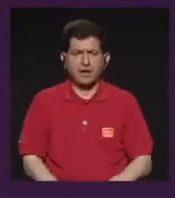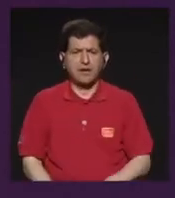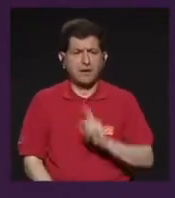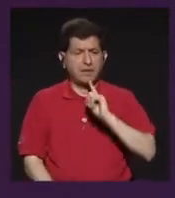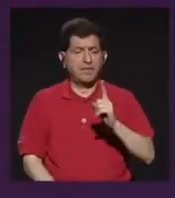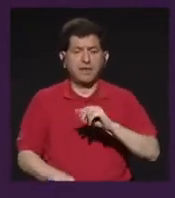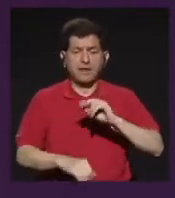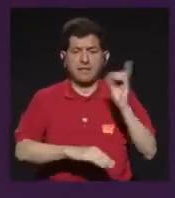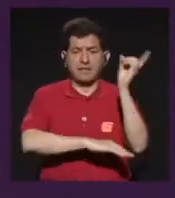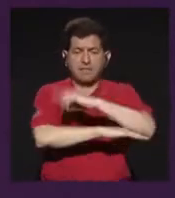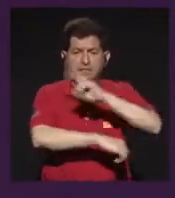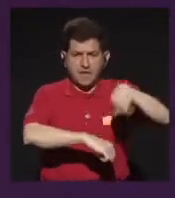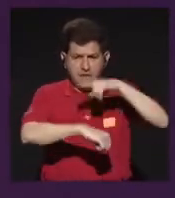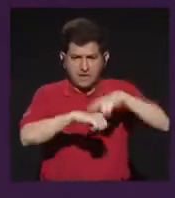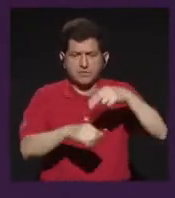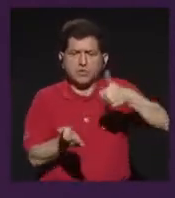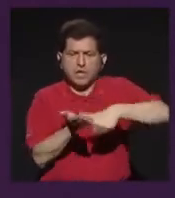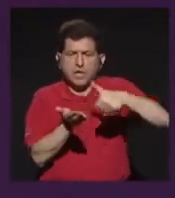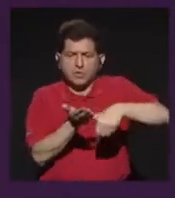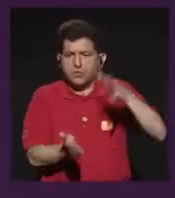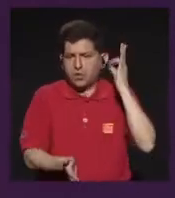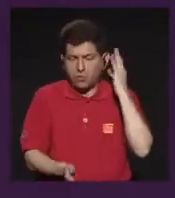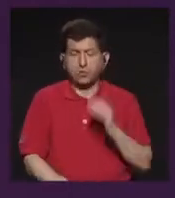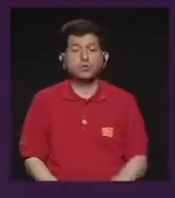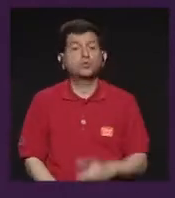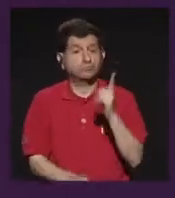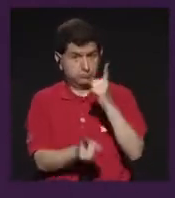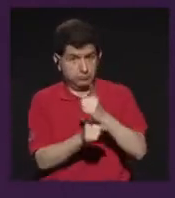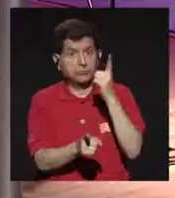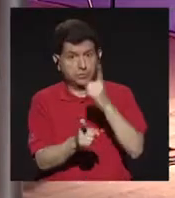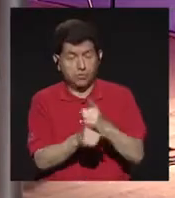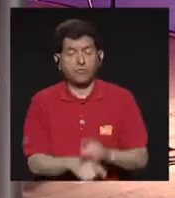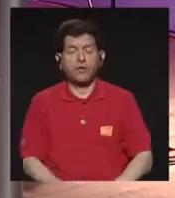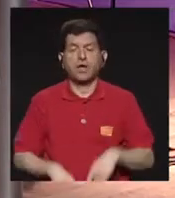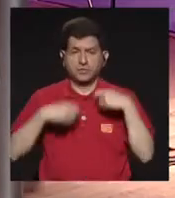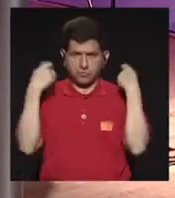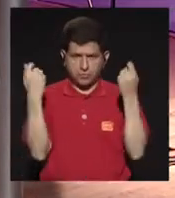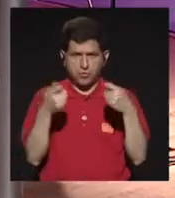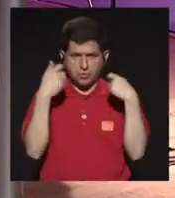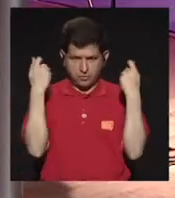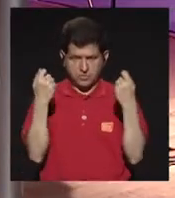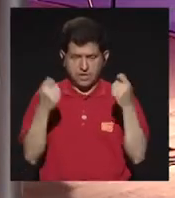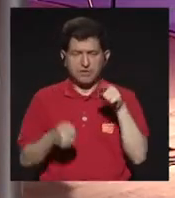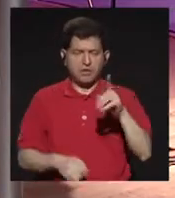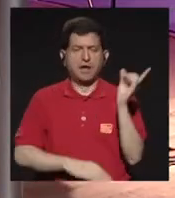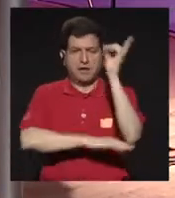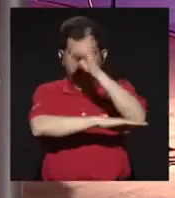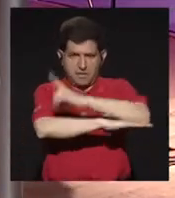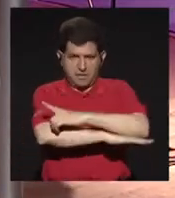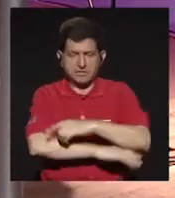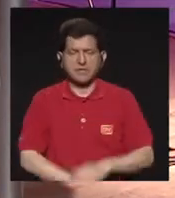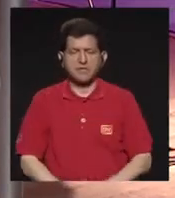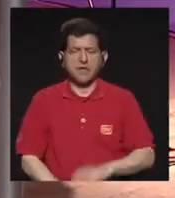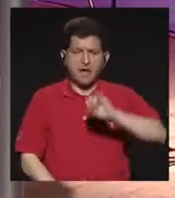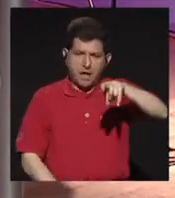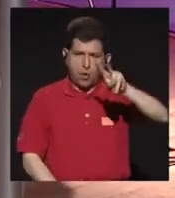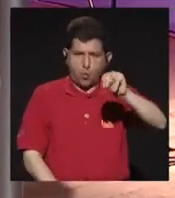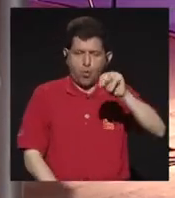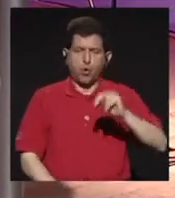el Día Nacional del Sufragio Femenino. Y efectivamente estamos celebrando esa fecha en este mes de